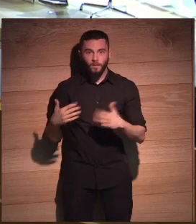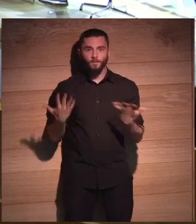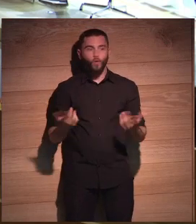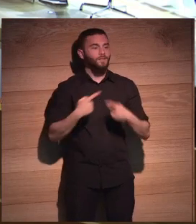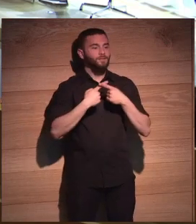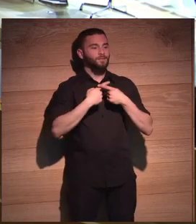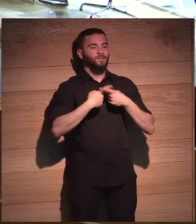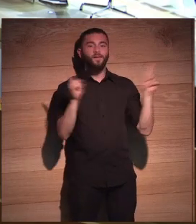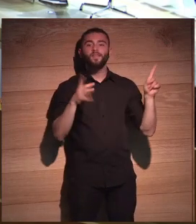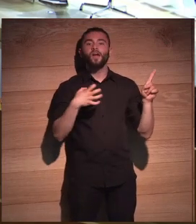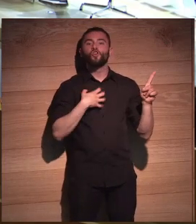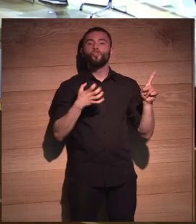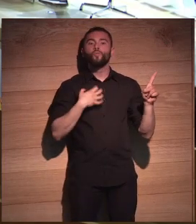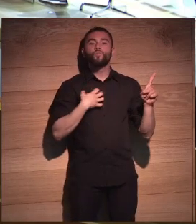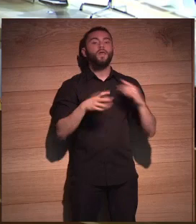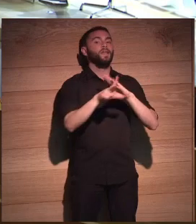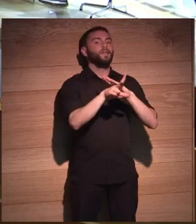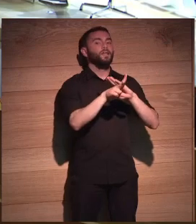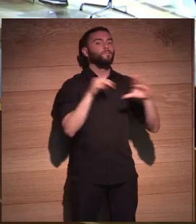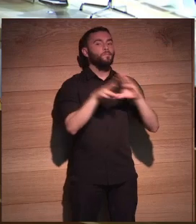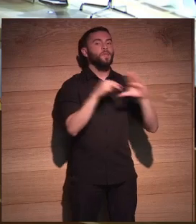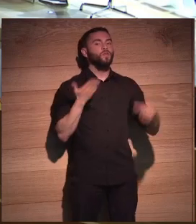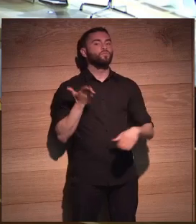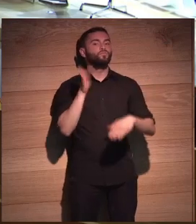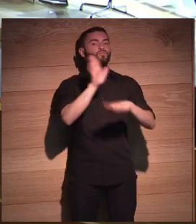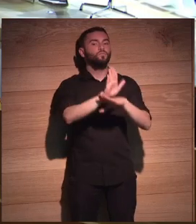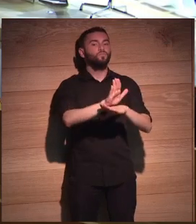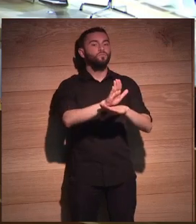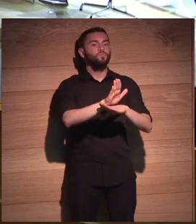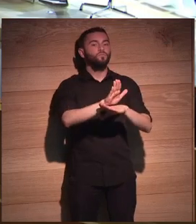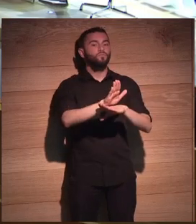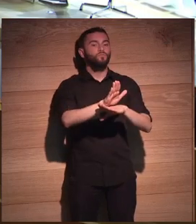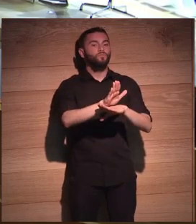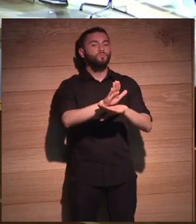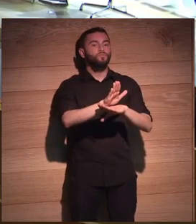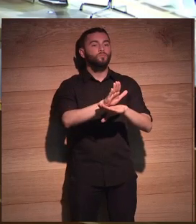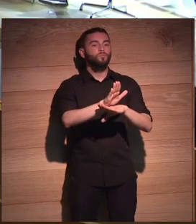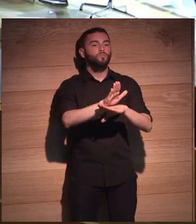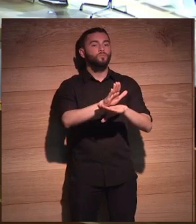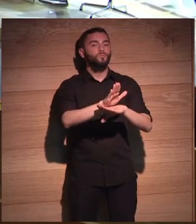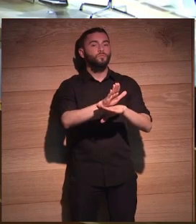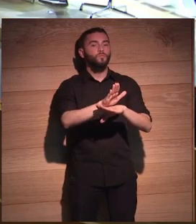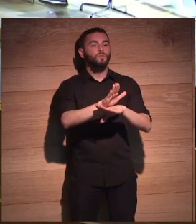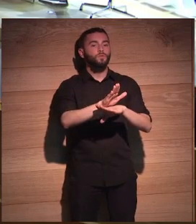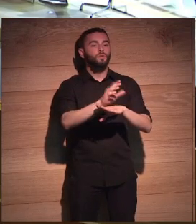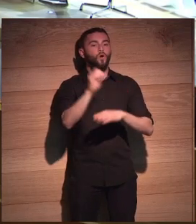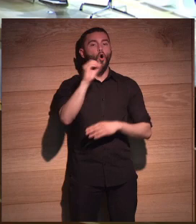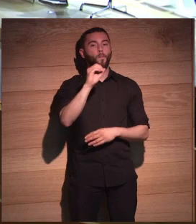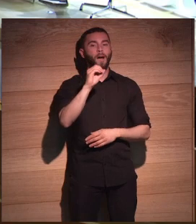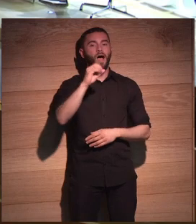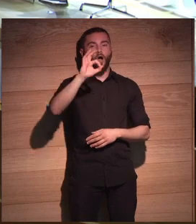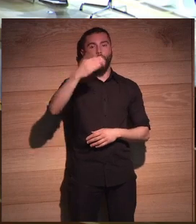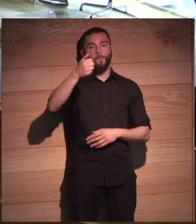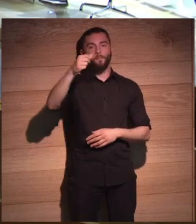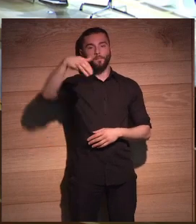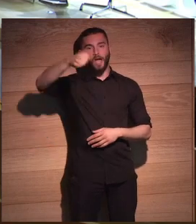diferenciar. Y también los vídeos, han puesto un vídeo de Barack Obama con un discurso que